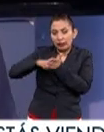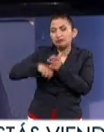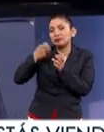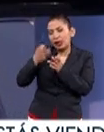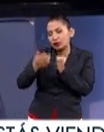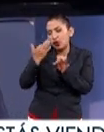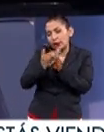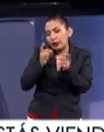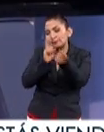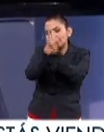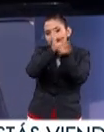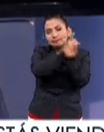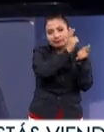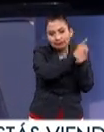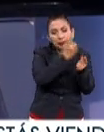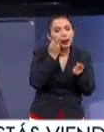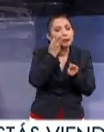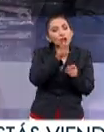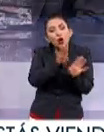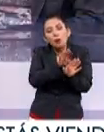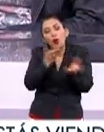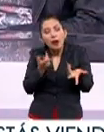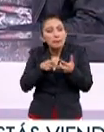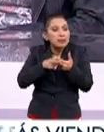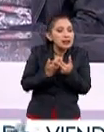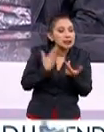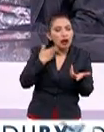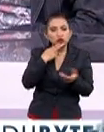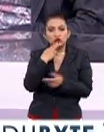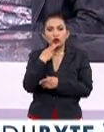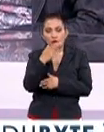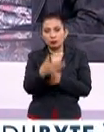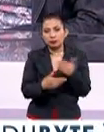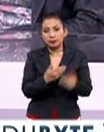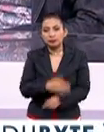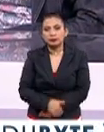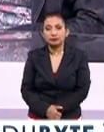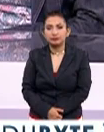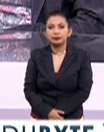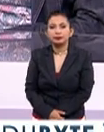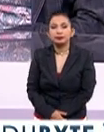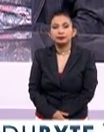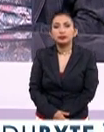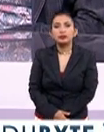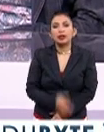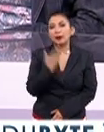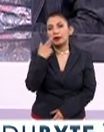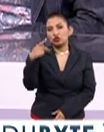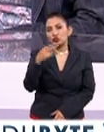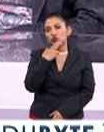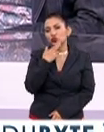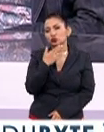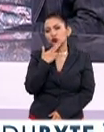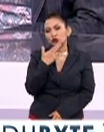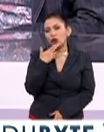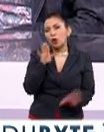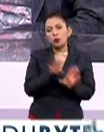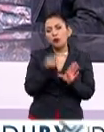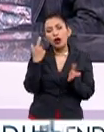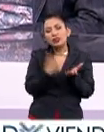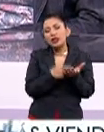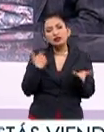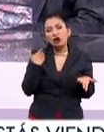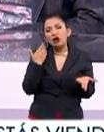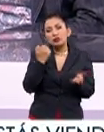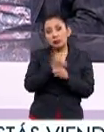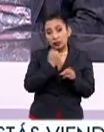justo en ese inicio de conversaciones para ver cómo podríamos darle seguimiento a algo así. Hablando de su funcionamiento, ¿cómo funciona la